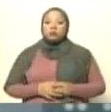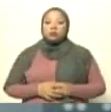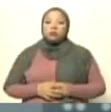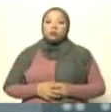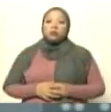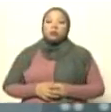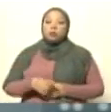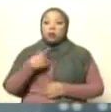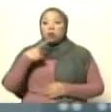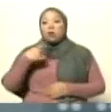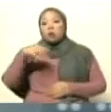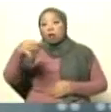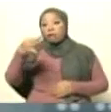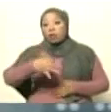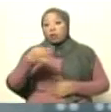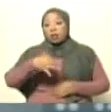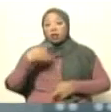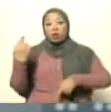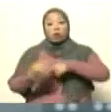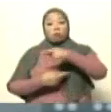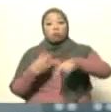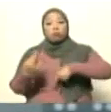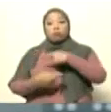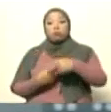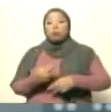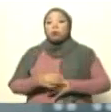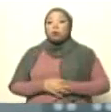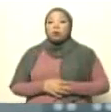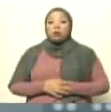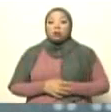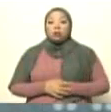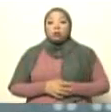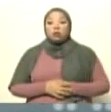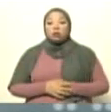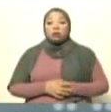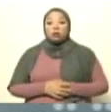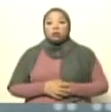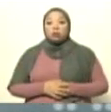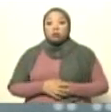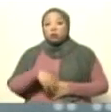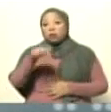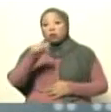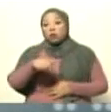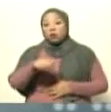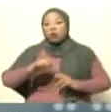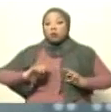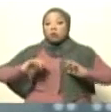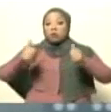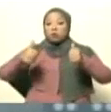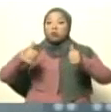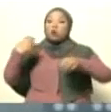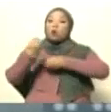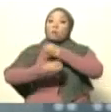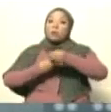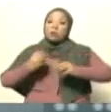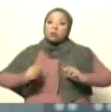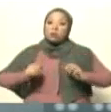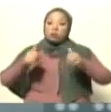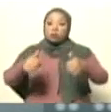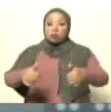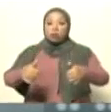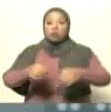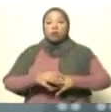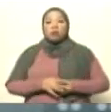una verdadera revolución para sostenerse. Y comienza a generarse